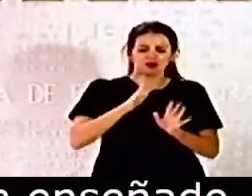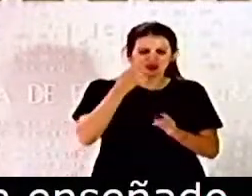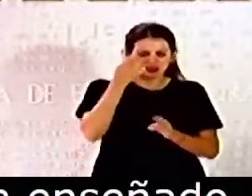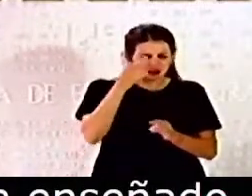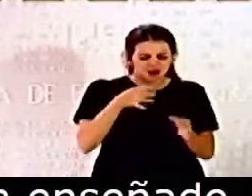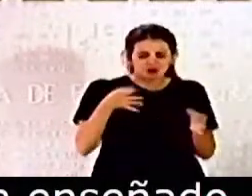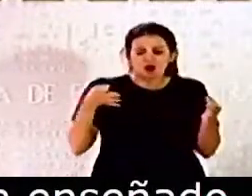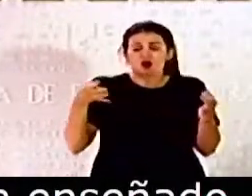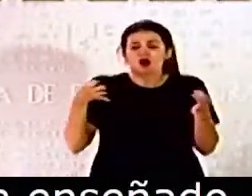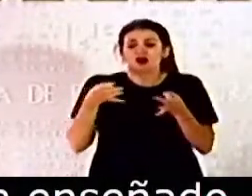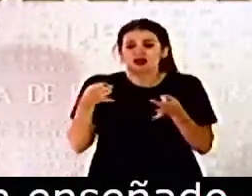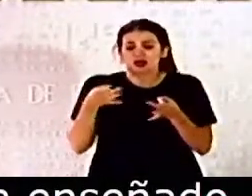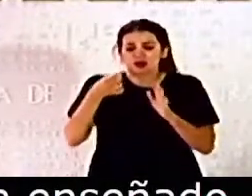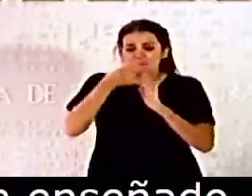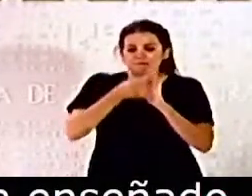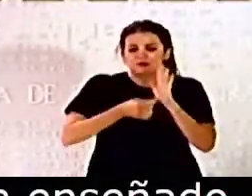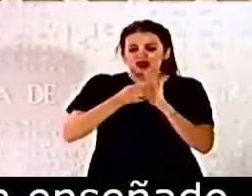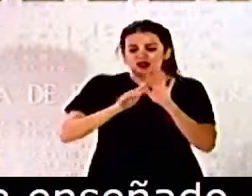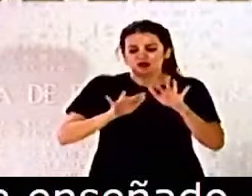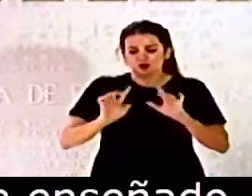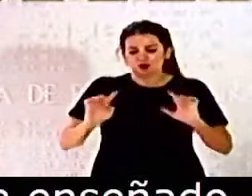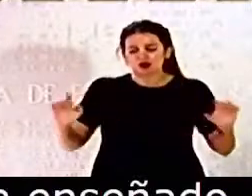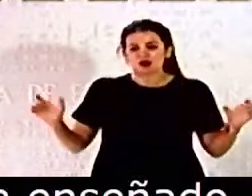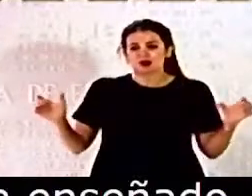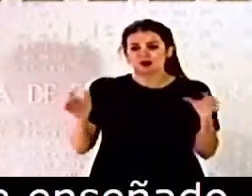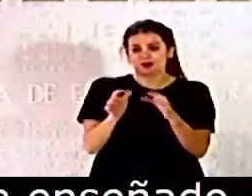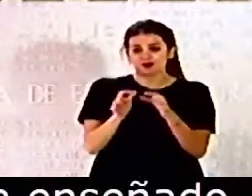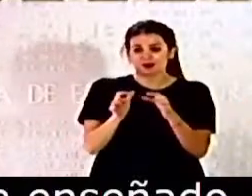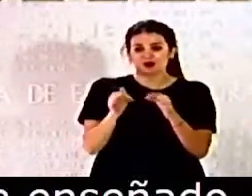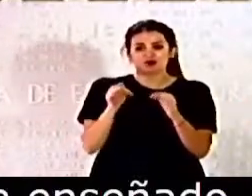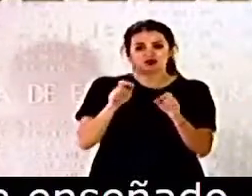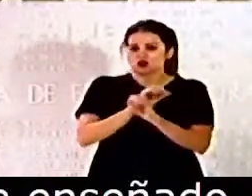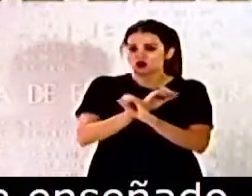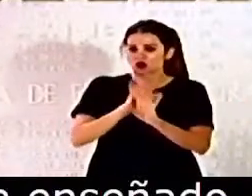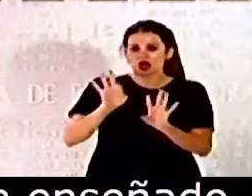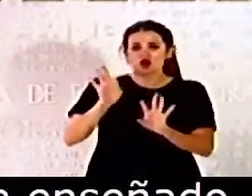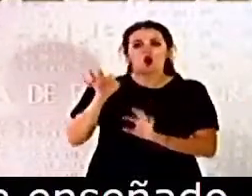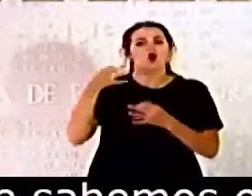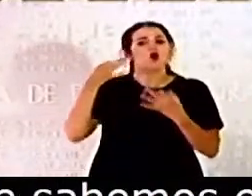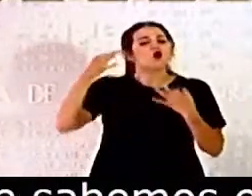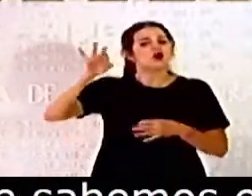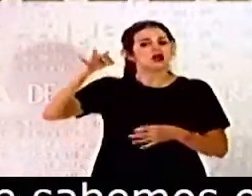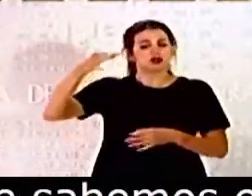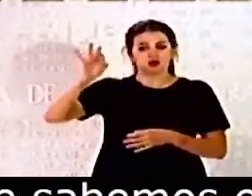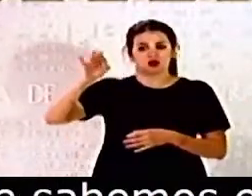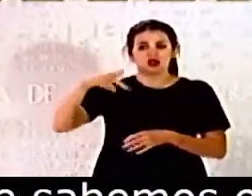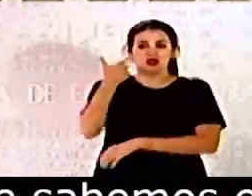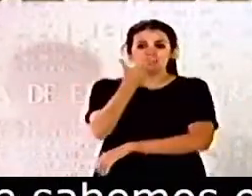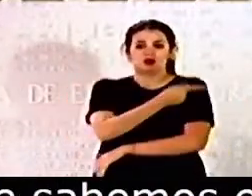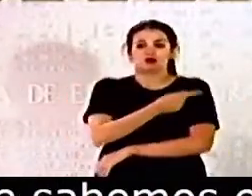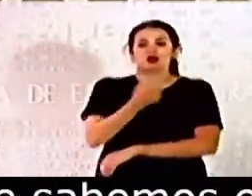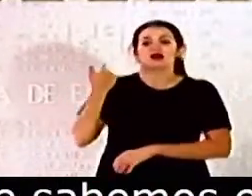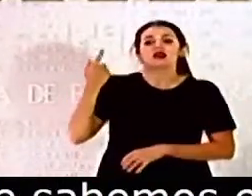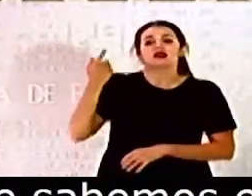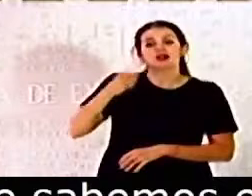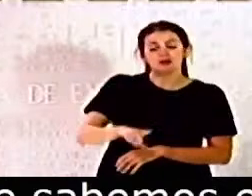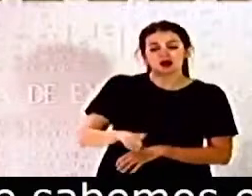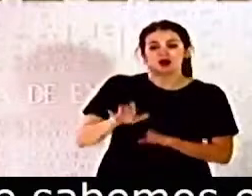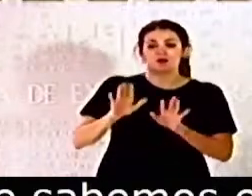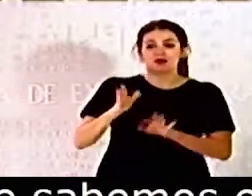poner medidas que intenten reducir la movilidad, que eso es lo único que tenemos claro hasta ahora del virus, y vacunar. Pero vacunar ya lo estamos